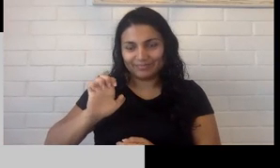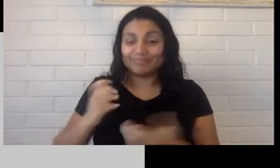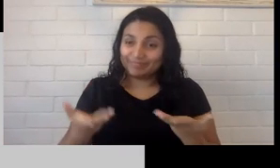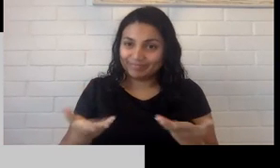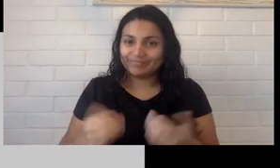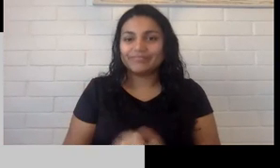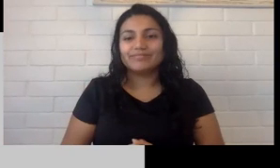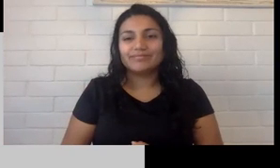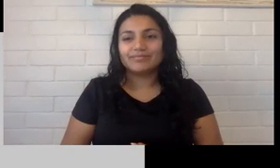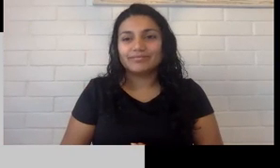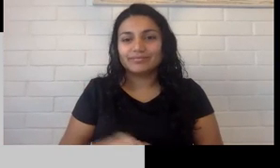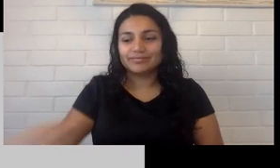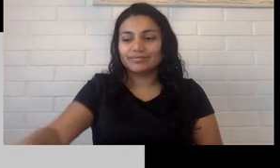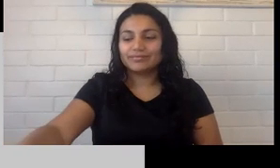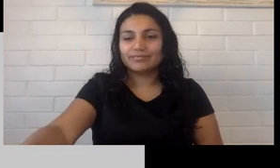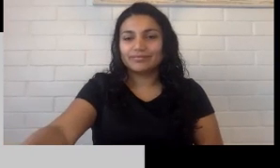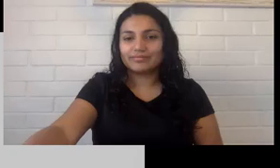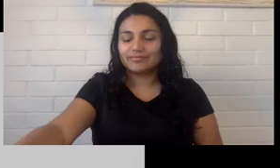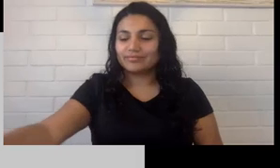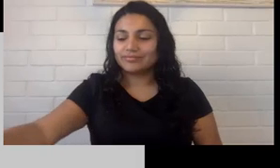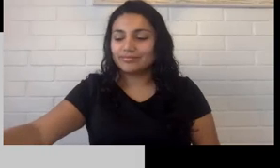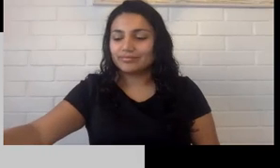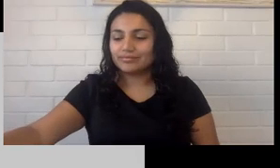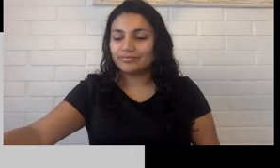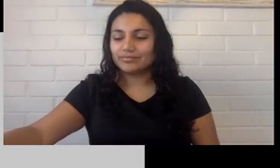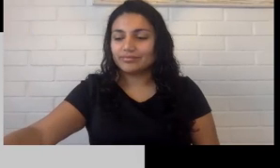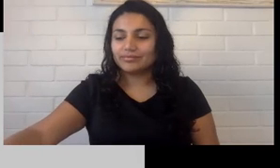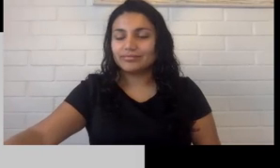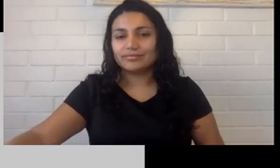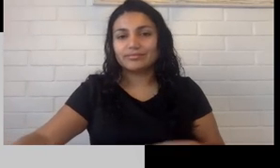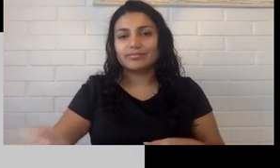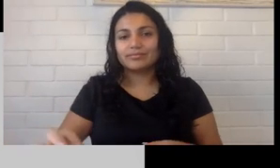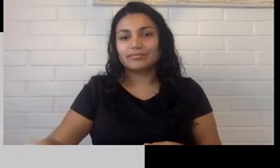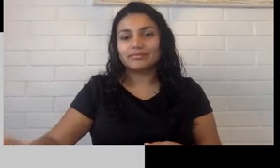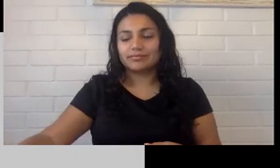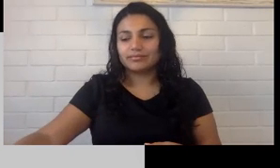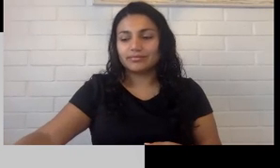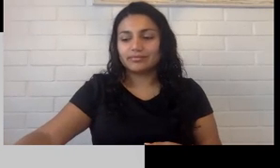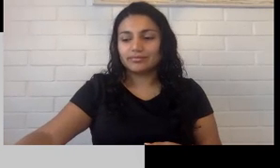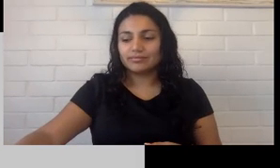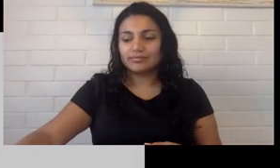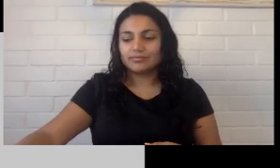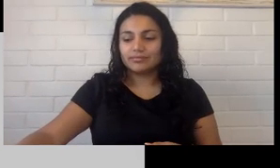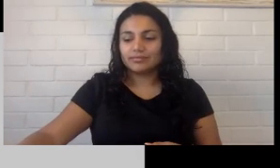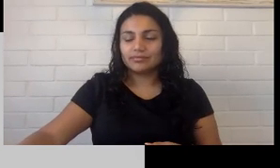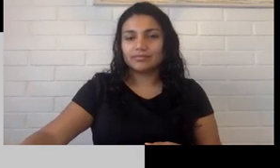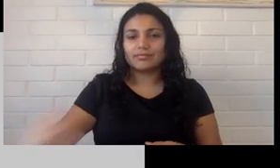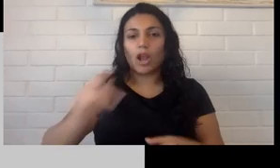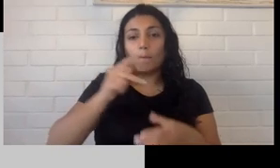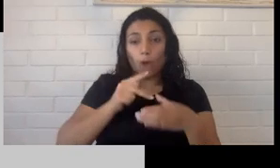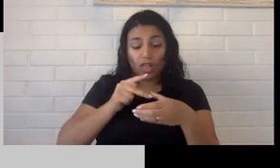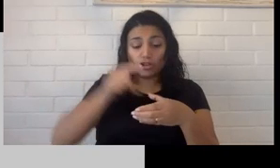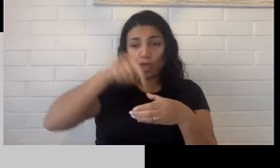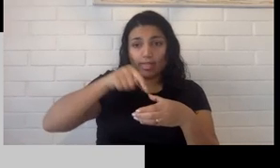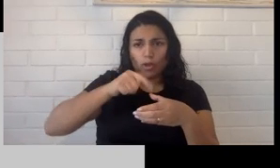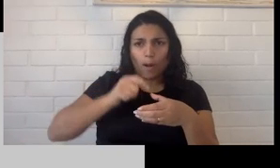concentración. El potasio, en forma opuesta, tiene una tendencia a moverse hacia el exterior a favor de su gradiente